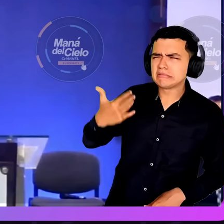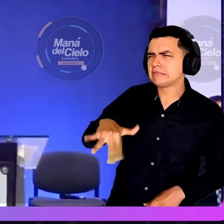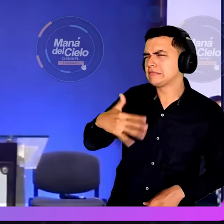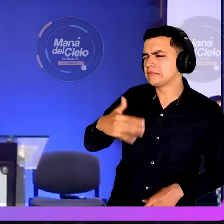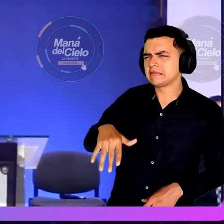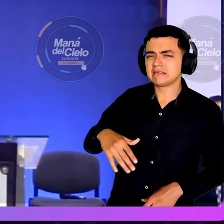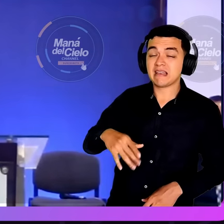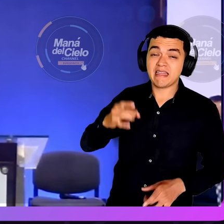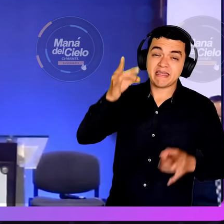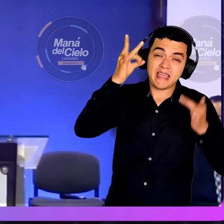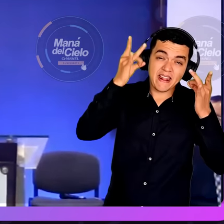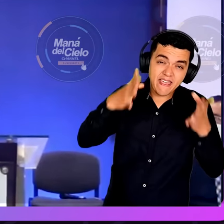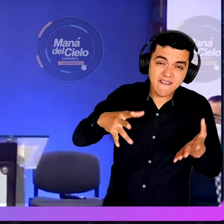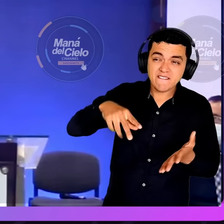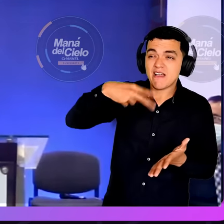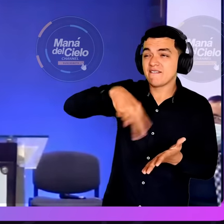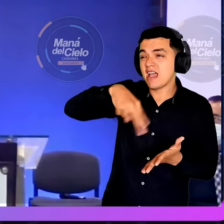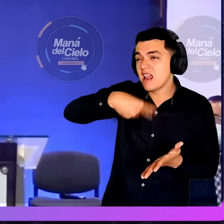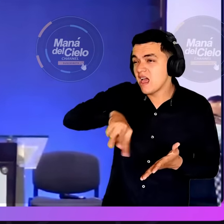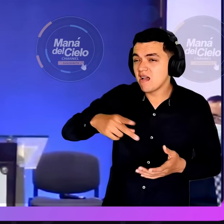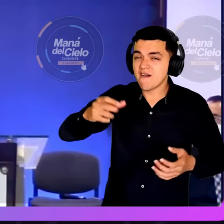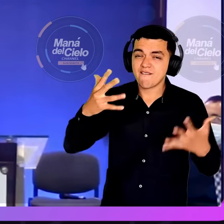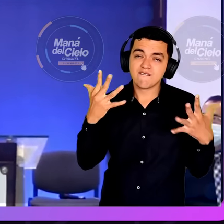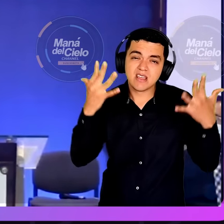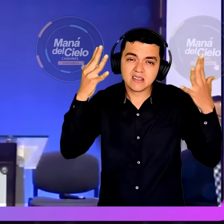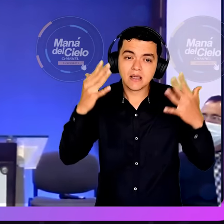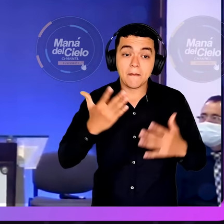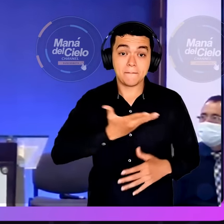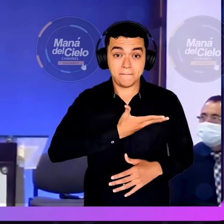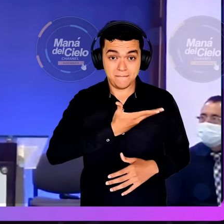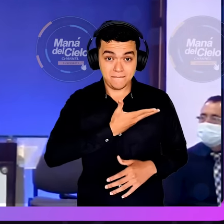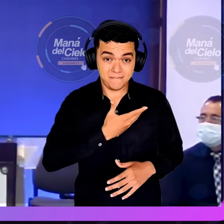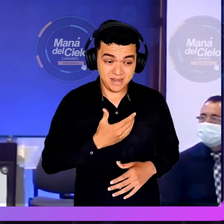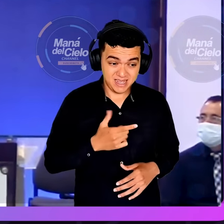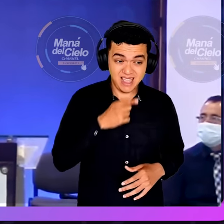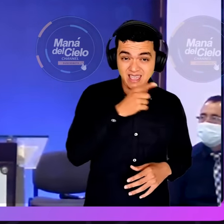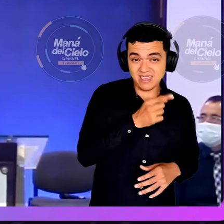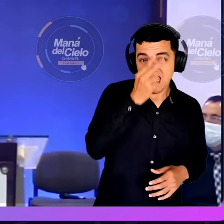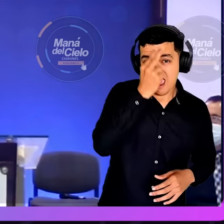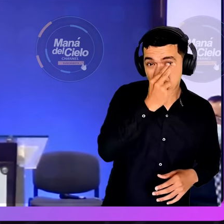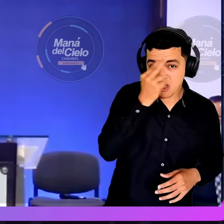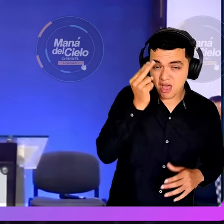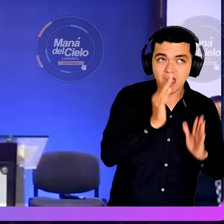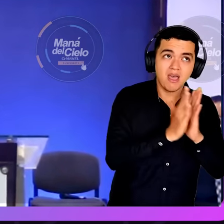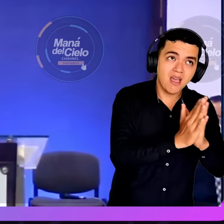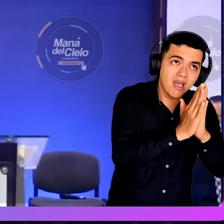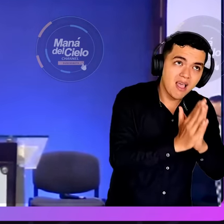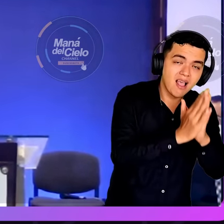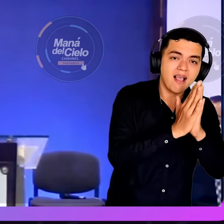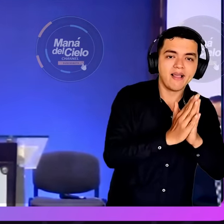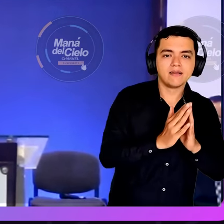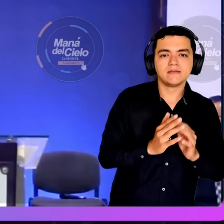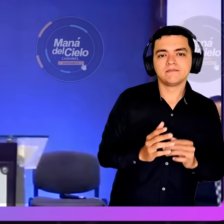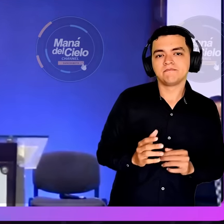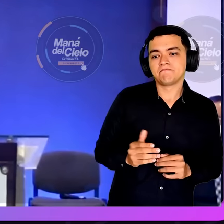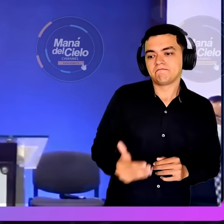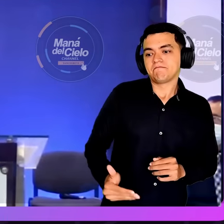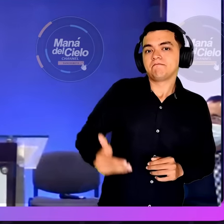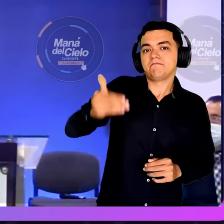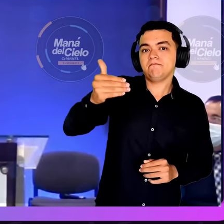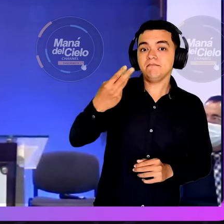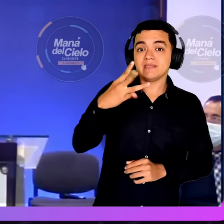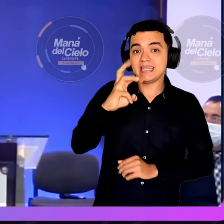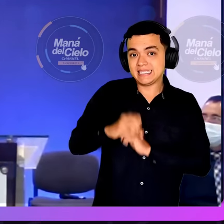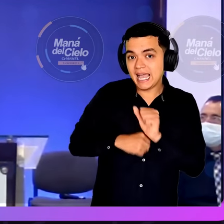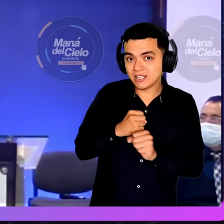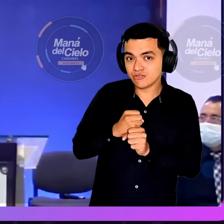casa era puro baile. Mi papá organizaba unas fiestas. Mi papá era un tremendo bailar, no sé, yo a bailar, ese tipo de cosas. Mi mamá, señora que rezaba y